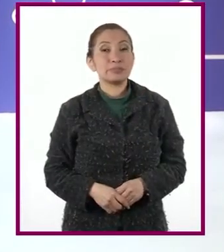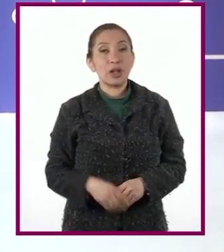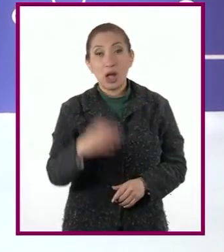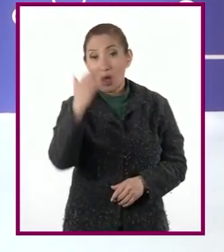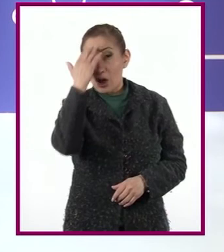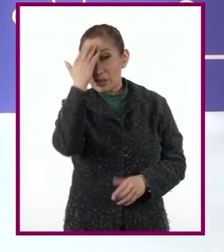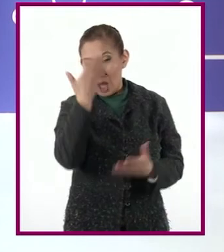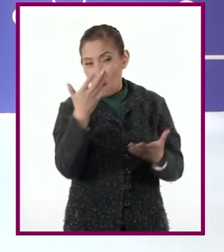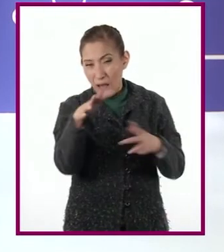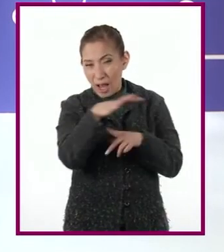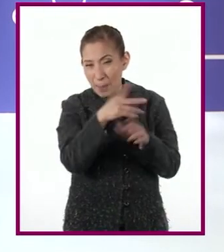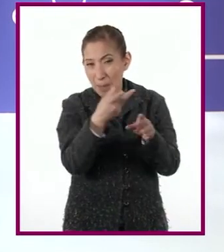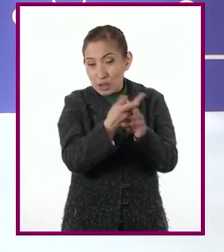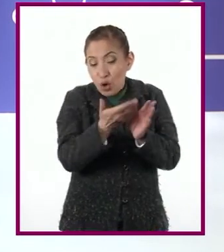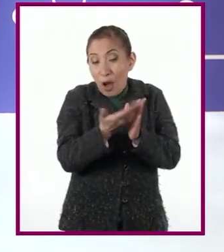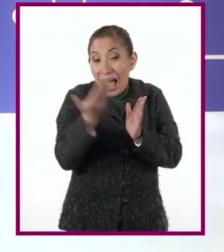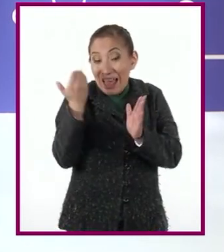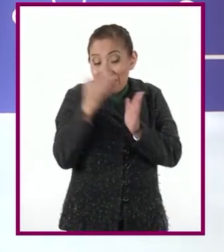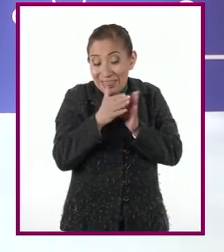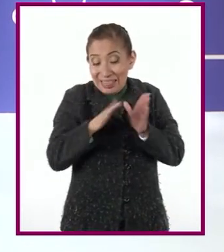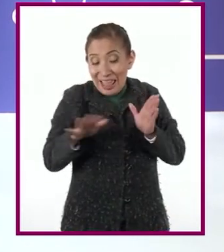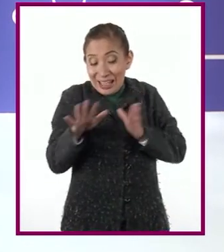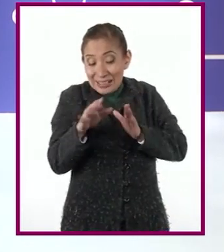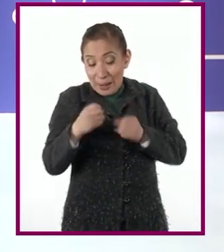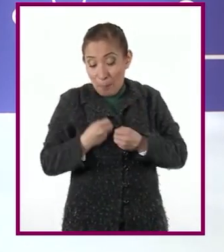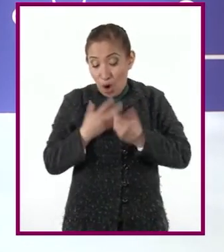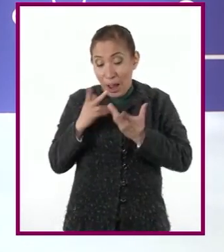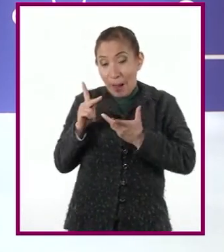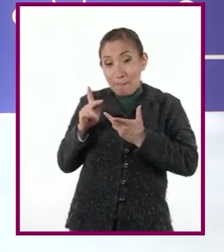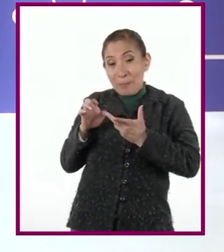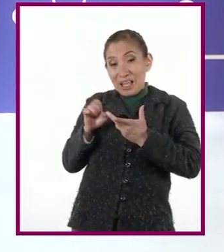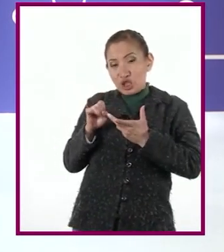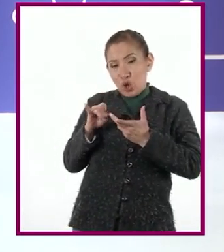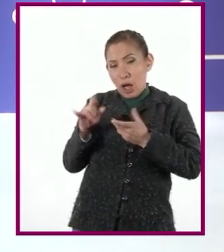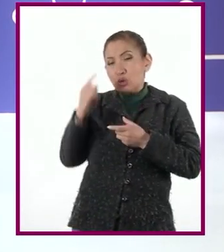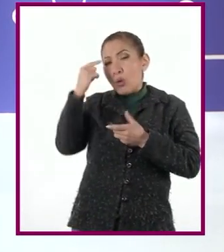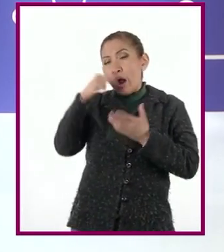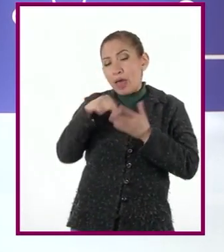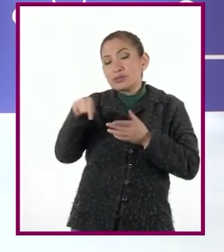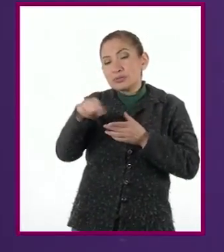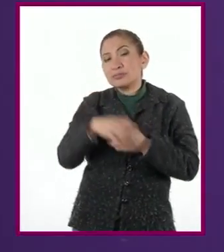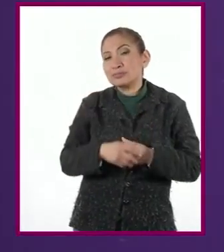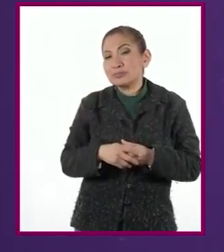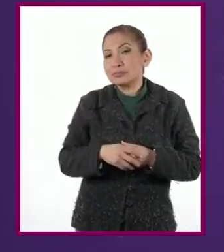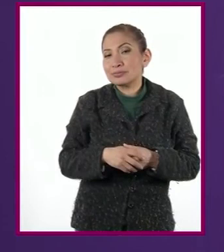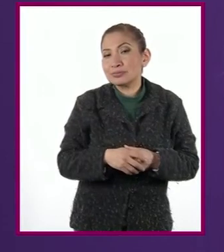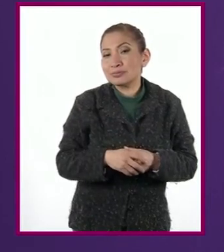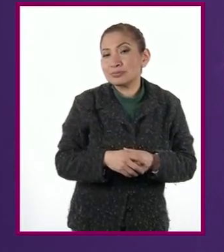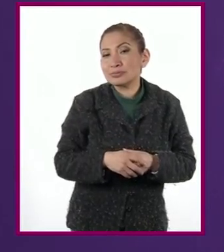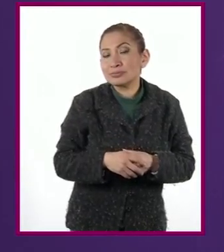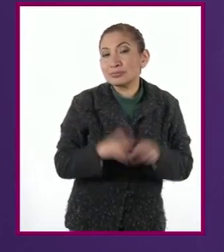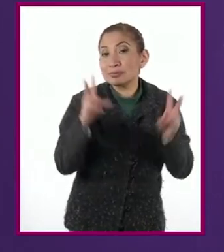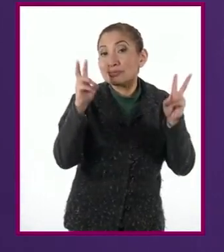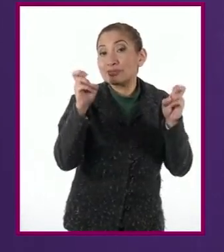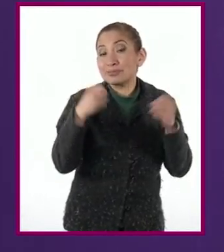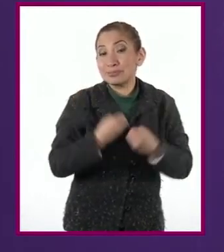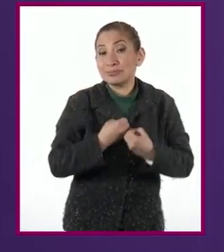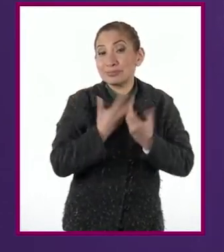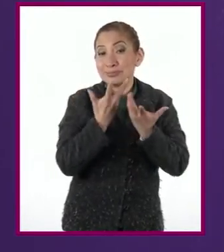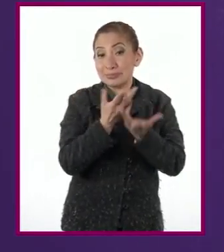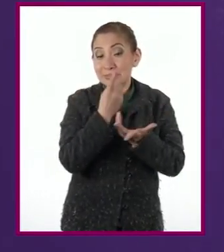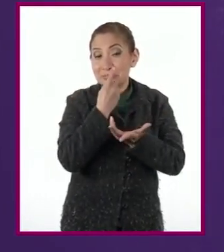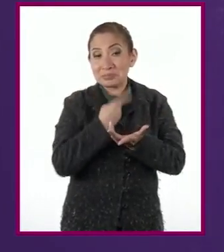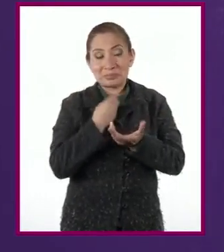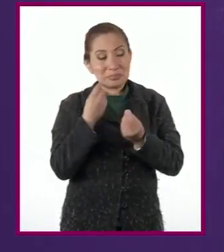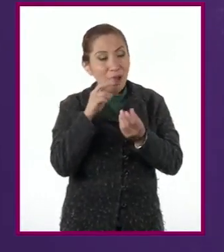Conociendo ahora el contexto social y el poema de Pessoa, ¿ustedes qué piensan? El título del poema nos